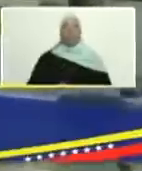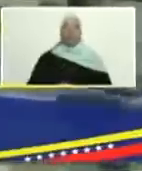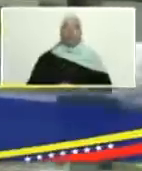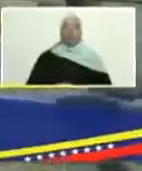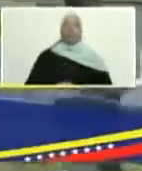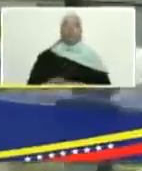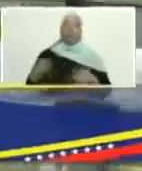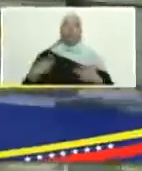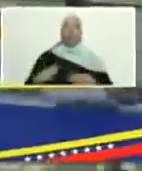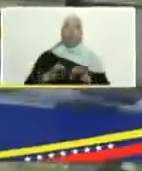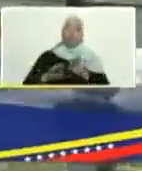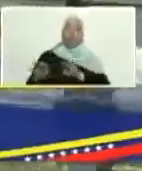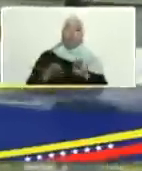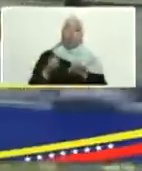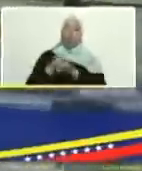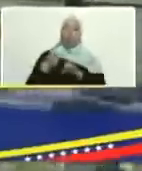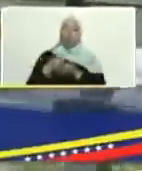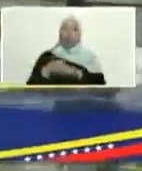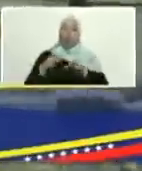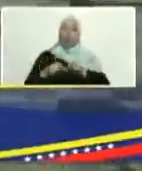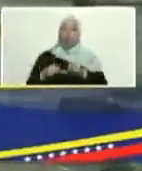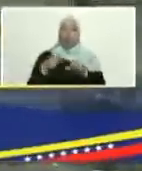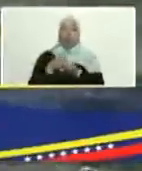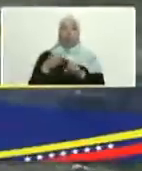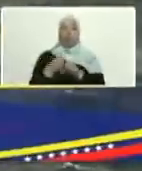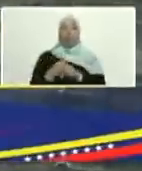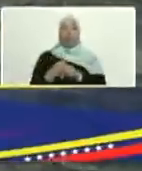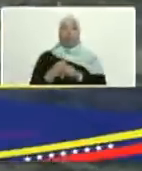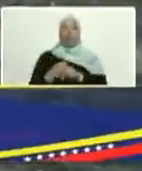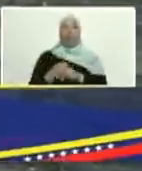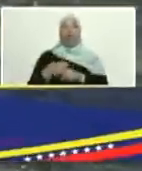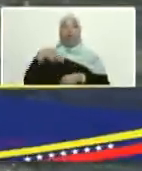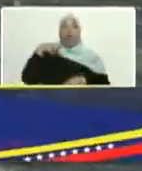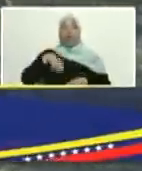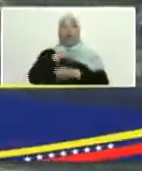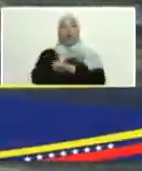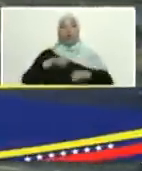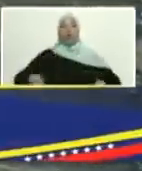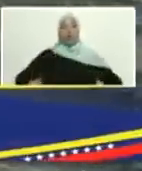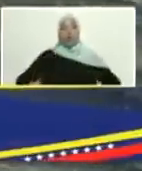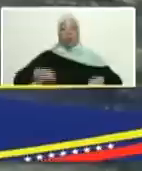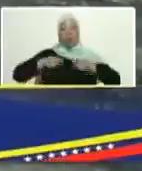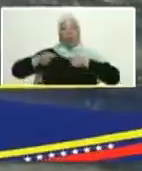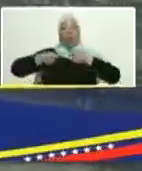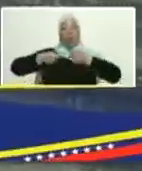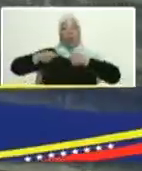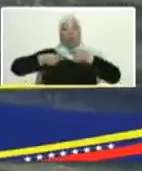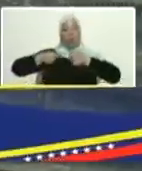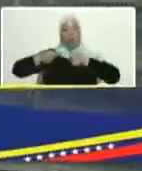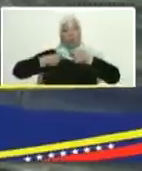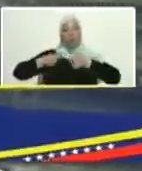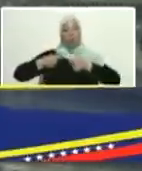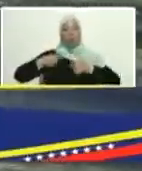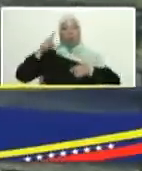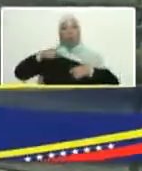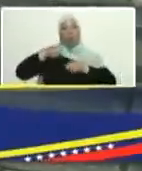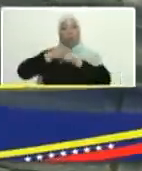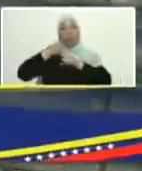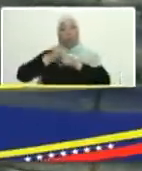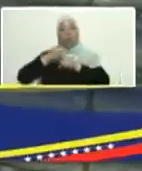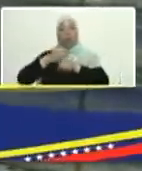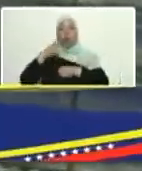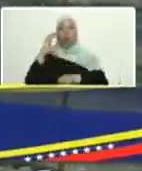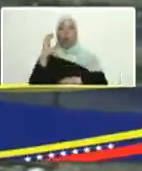el coordinador productivo de los CPT del Estado portuguesa. Además tenemos autoridades aquí de la entidad de trabajo